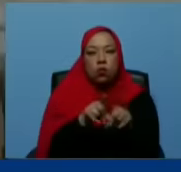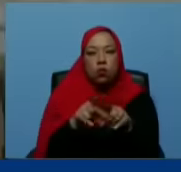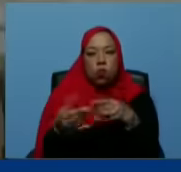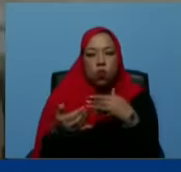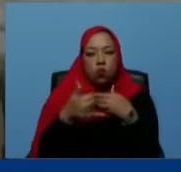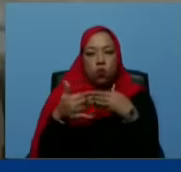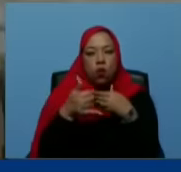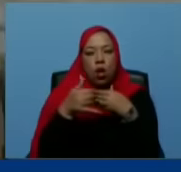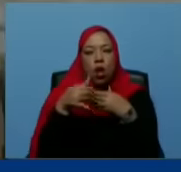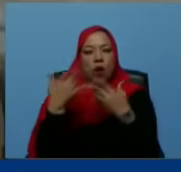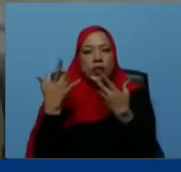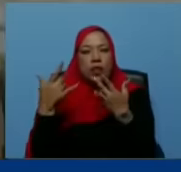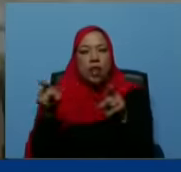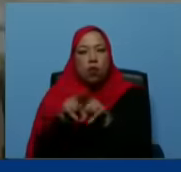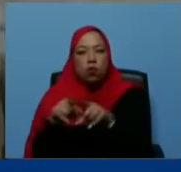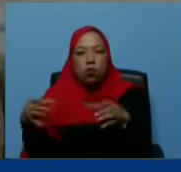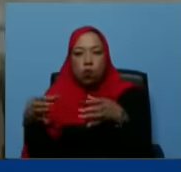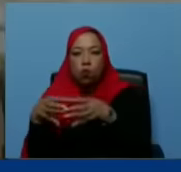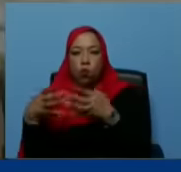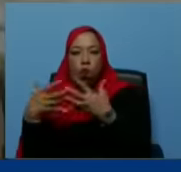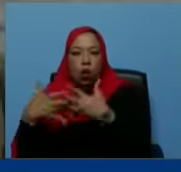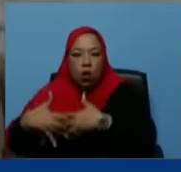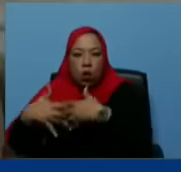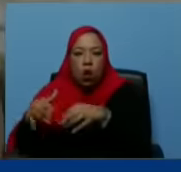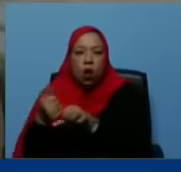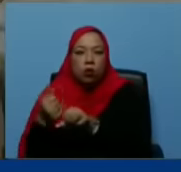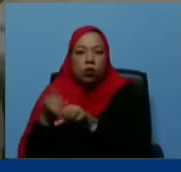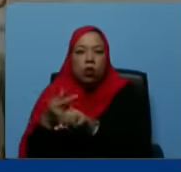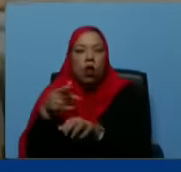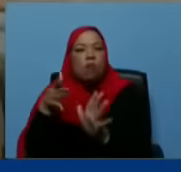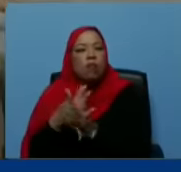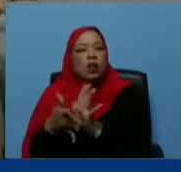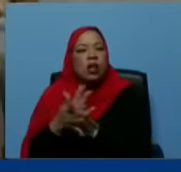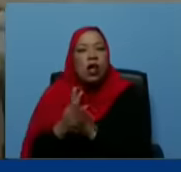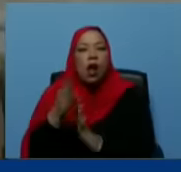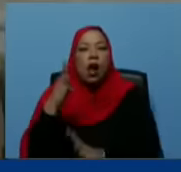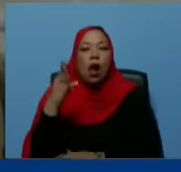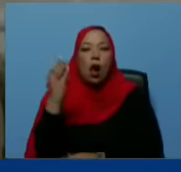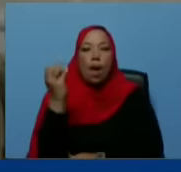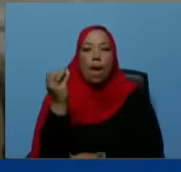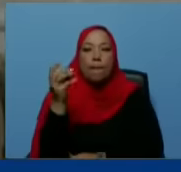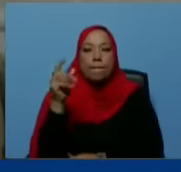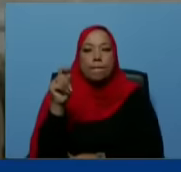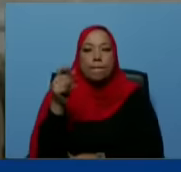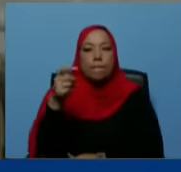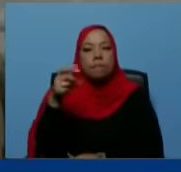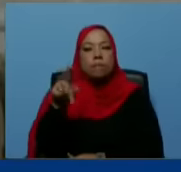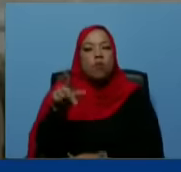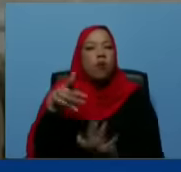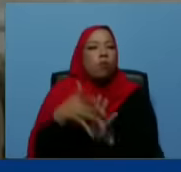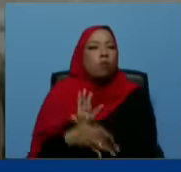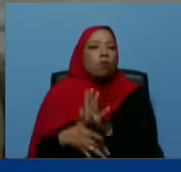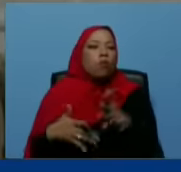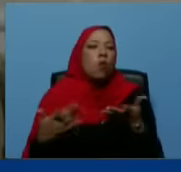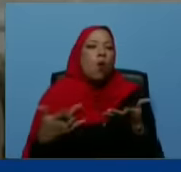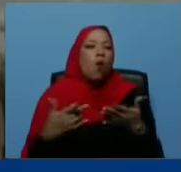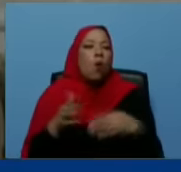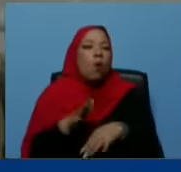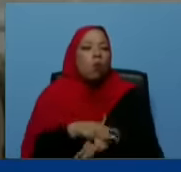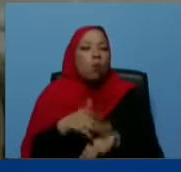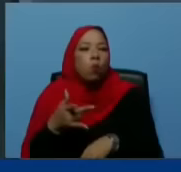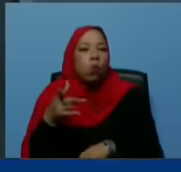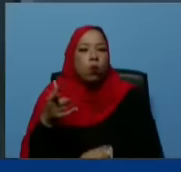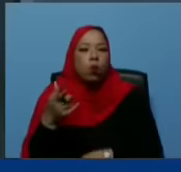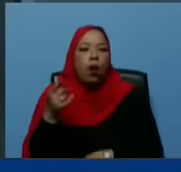ataques de bots. Bots. ¿Por qué le dicen bots, Jorge Rodríguez? Bots, así lo llaman.